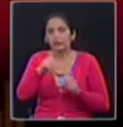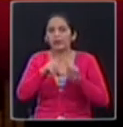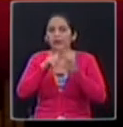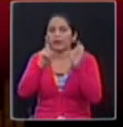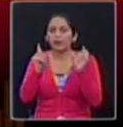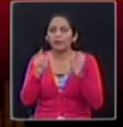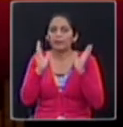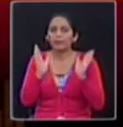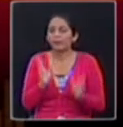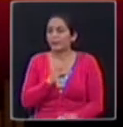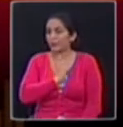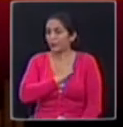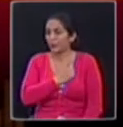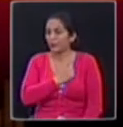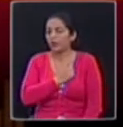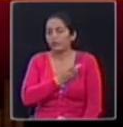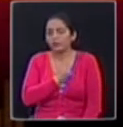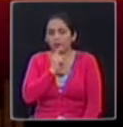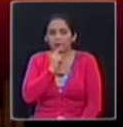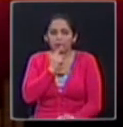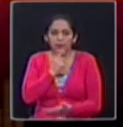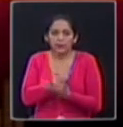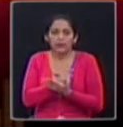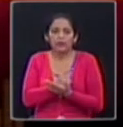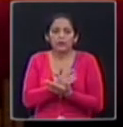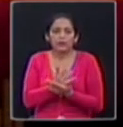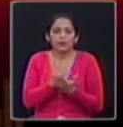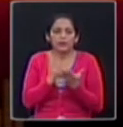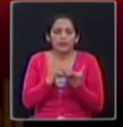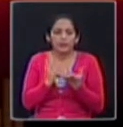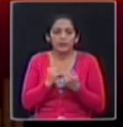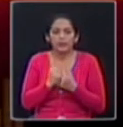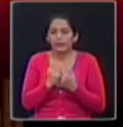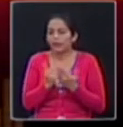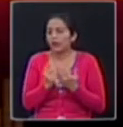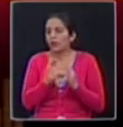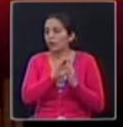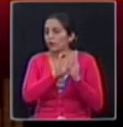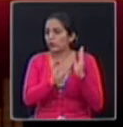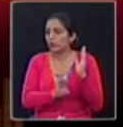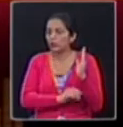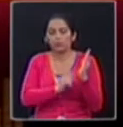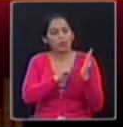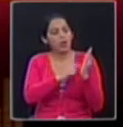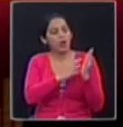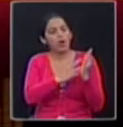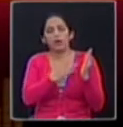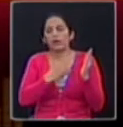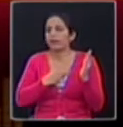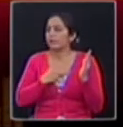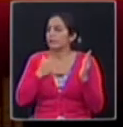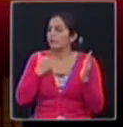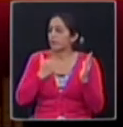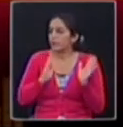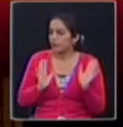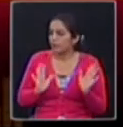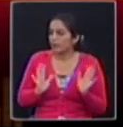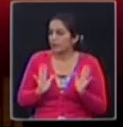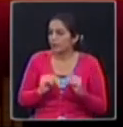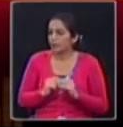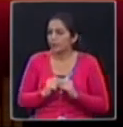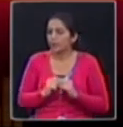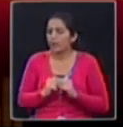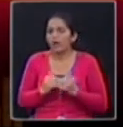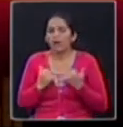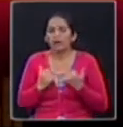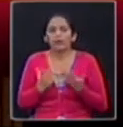trabajador, estamos coincidiendo en algo. El marco para la actuación es la Constitución. El primer principio y último fin de cualquier decisión es del ser humano.